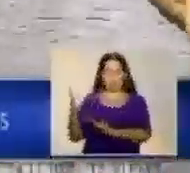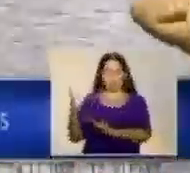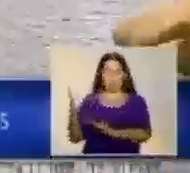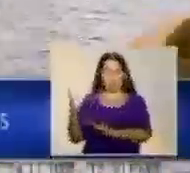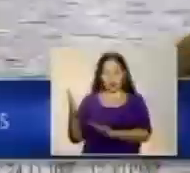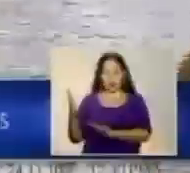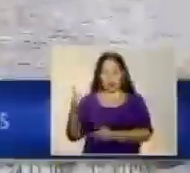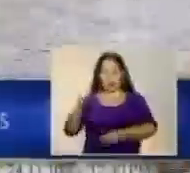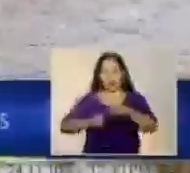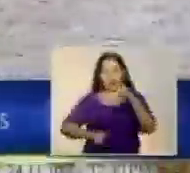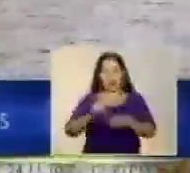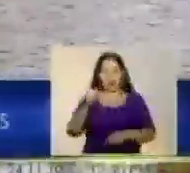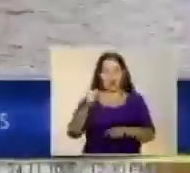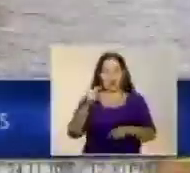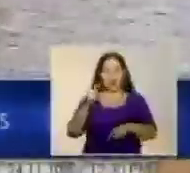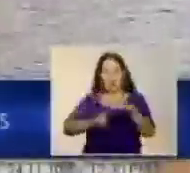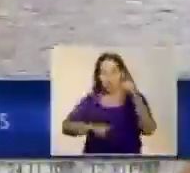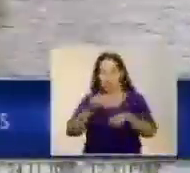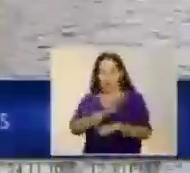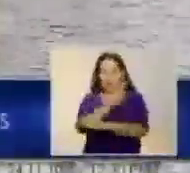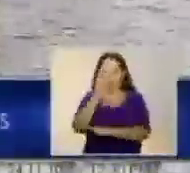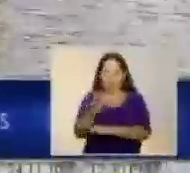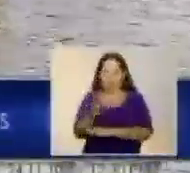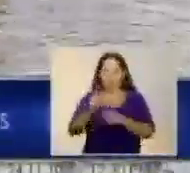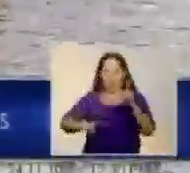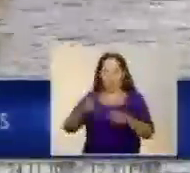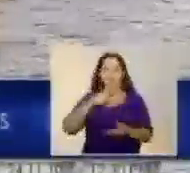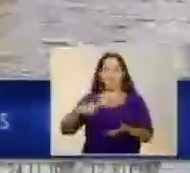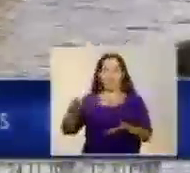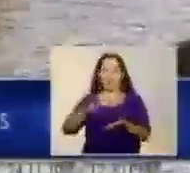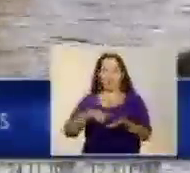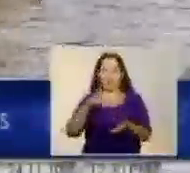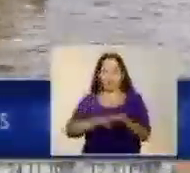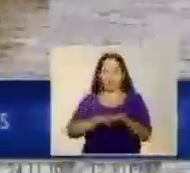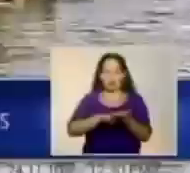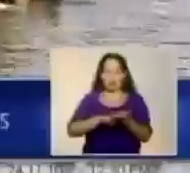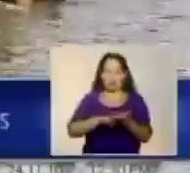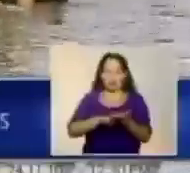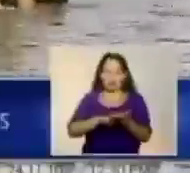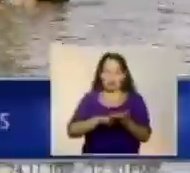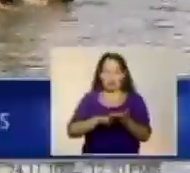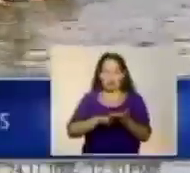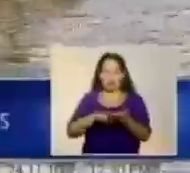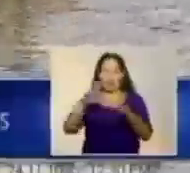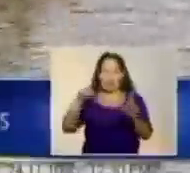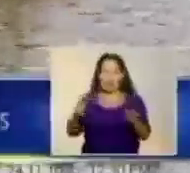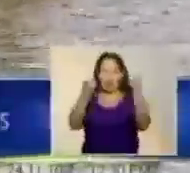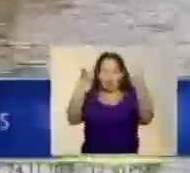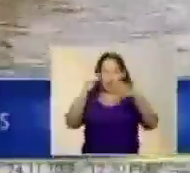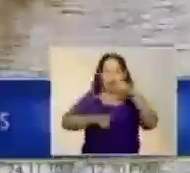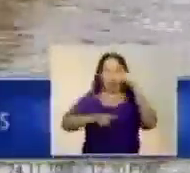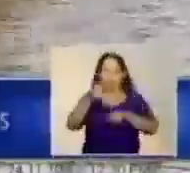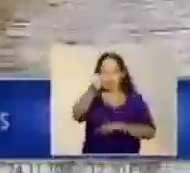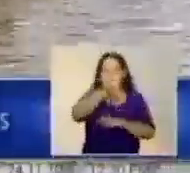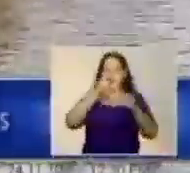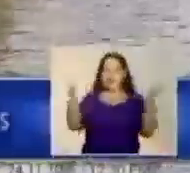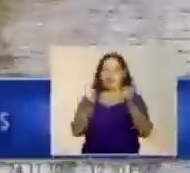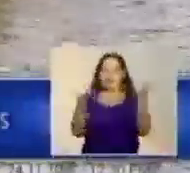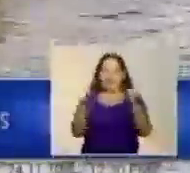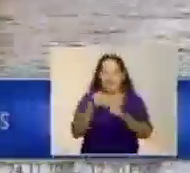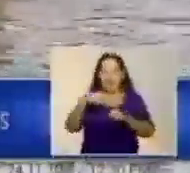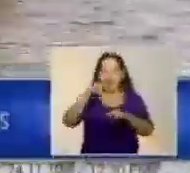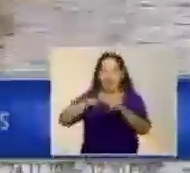Resguardando lo que les queda en sus hogares. Algunos, repetimos, han rescatado algunas de las neveras, de los